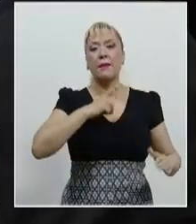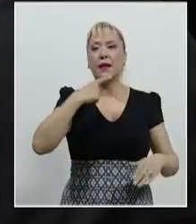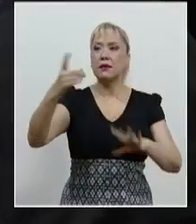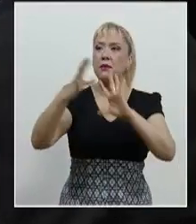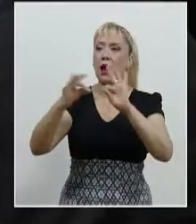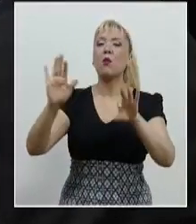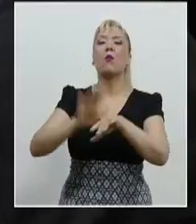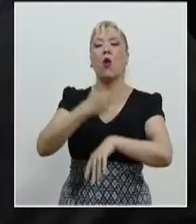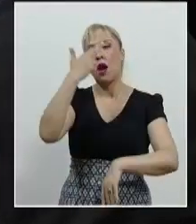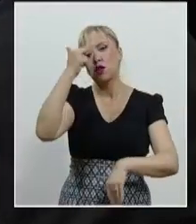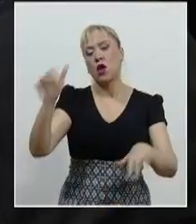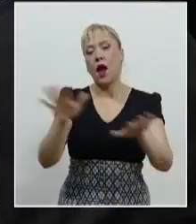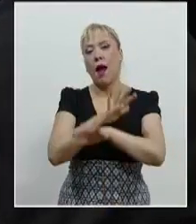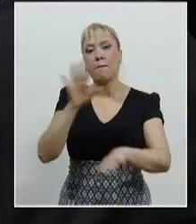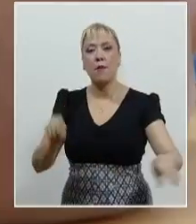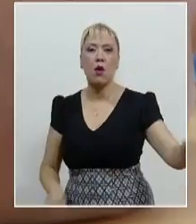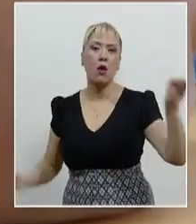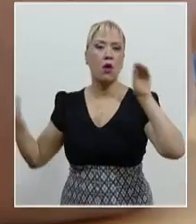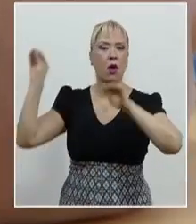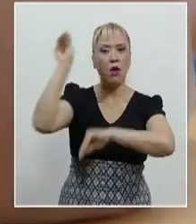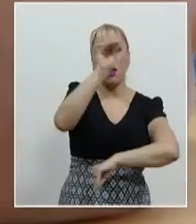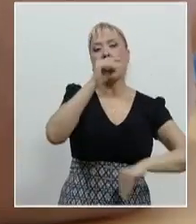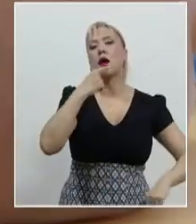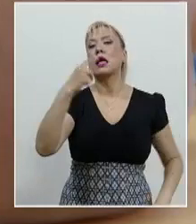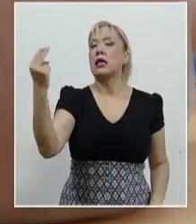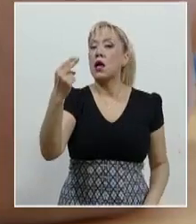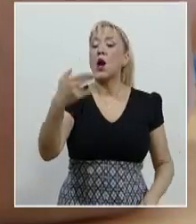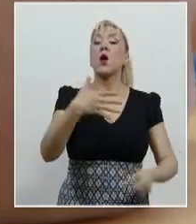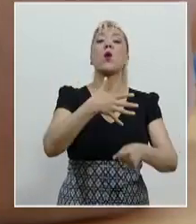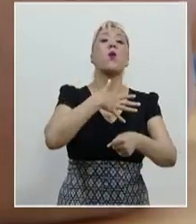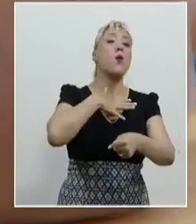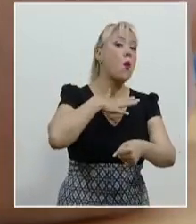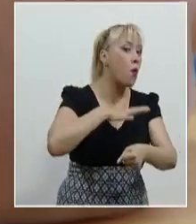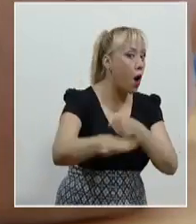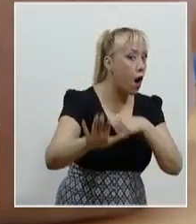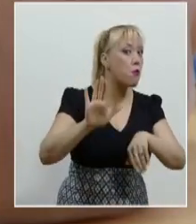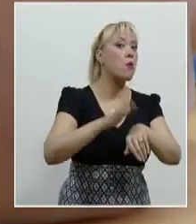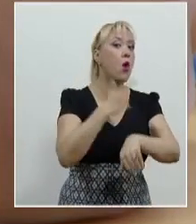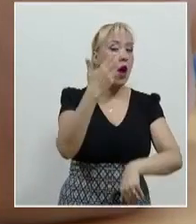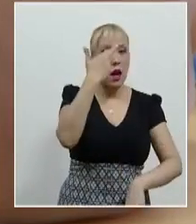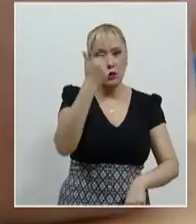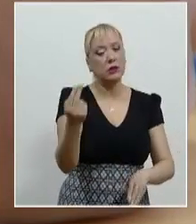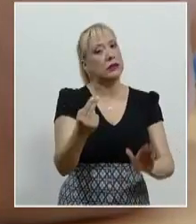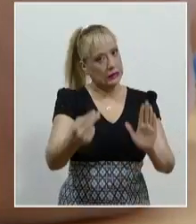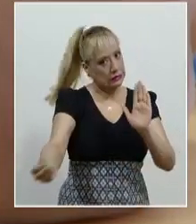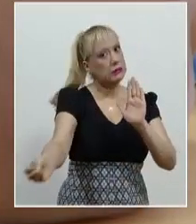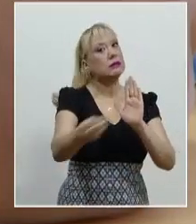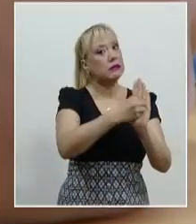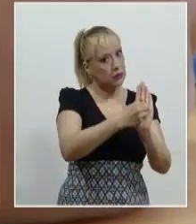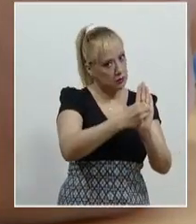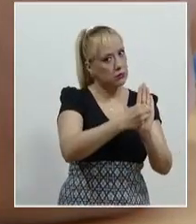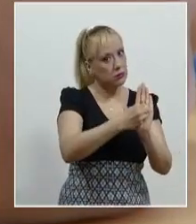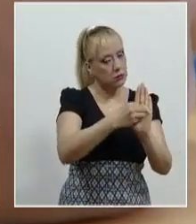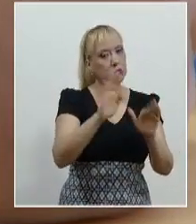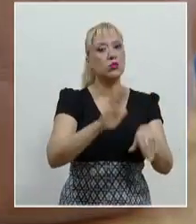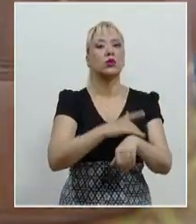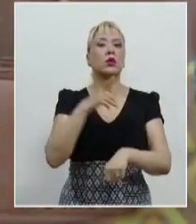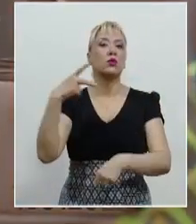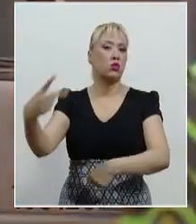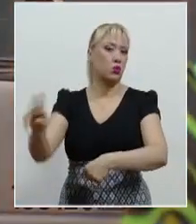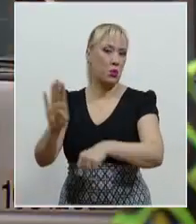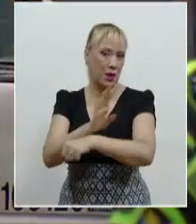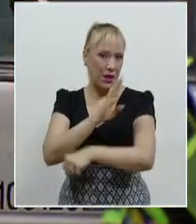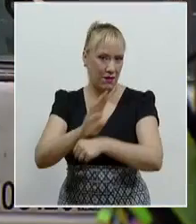la medida, ya que es necesario que se precisen cuáles son esas necesidades del servicio, ya sea porque beneficia el